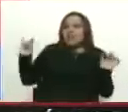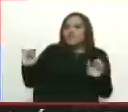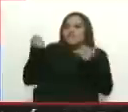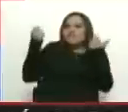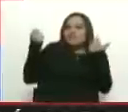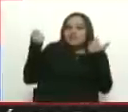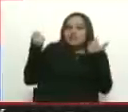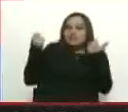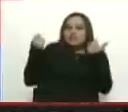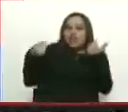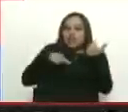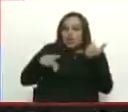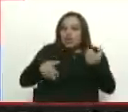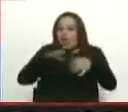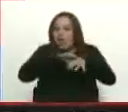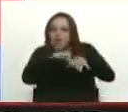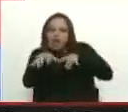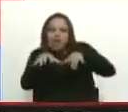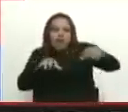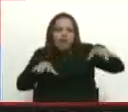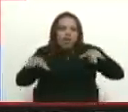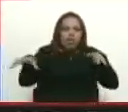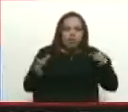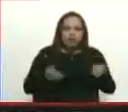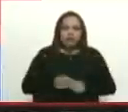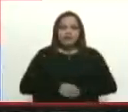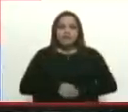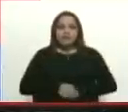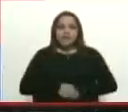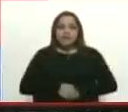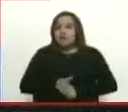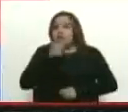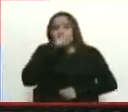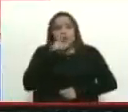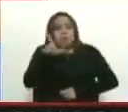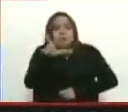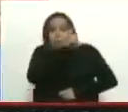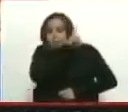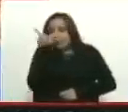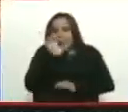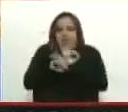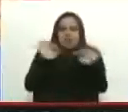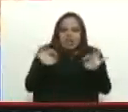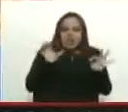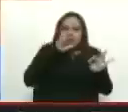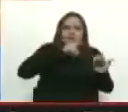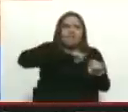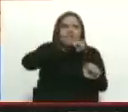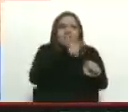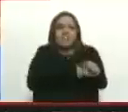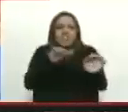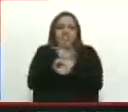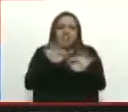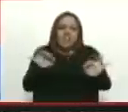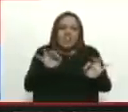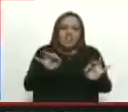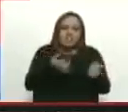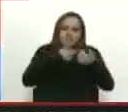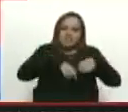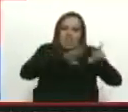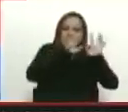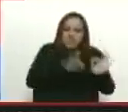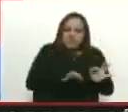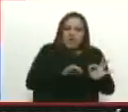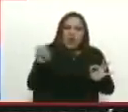en 1000 pedazos. Que no íbamos a tener ni la fortaleza moral